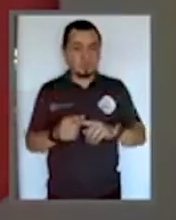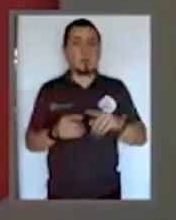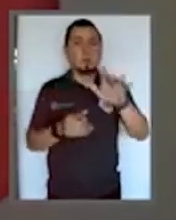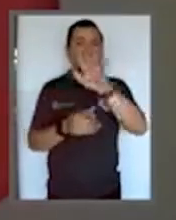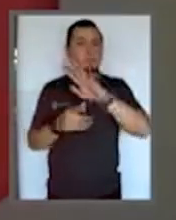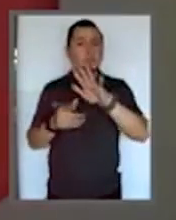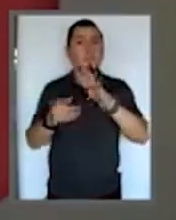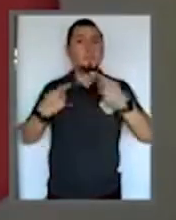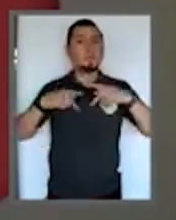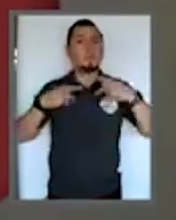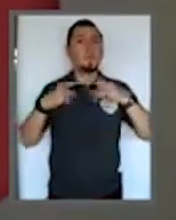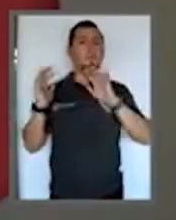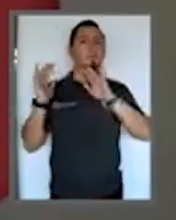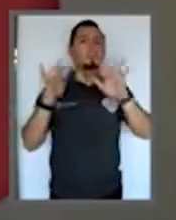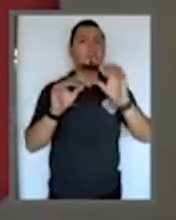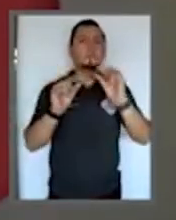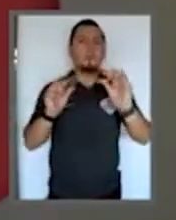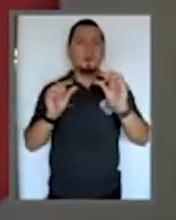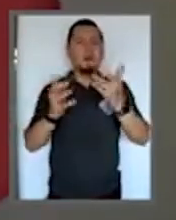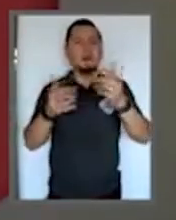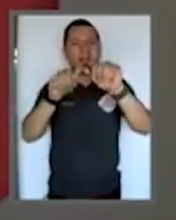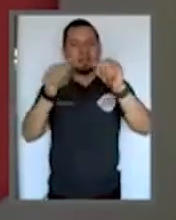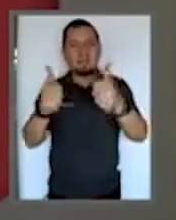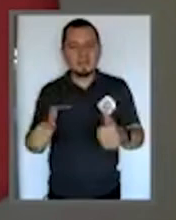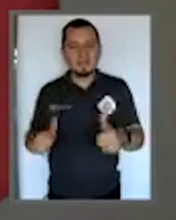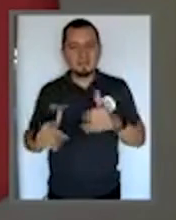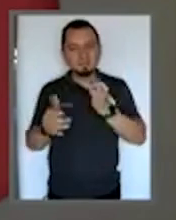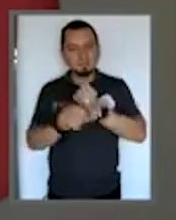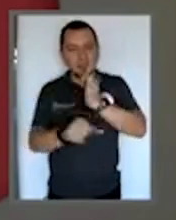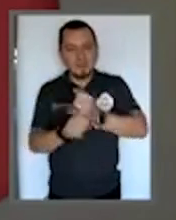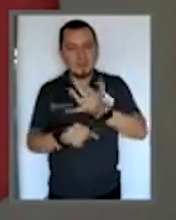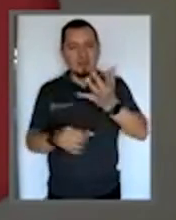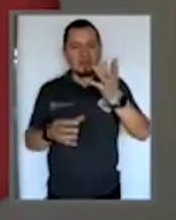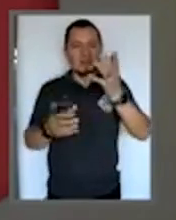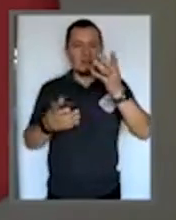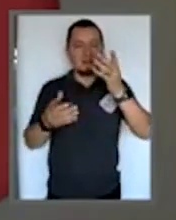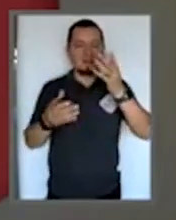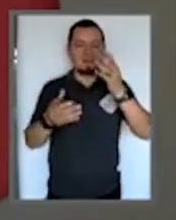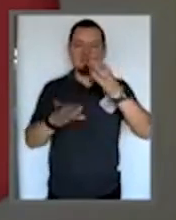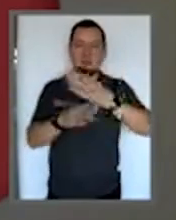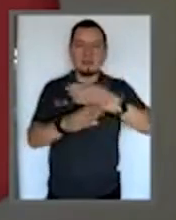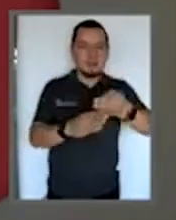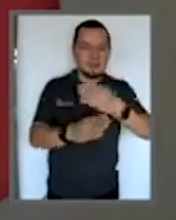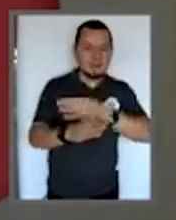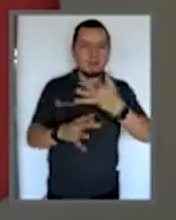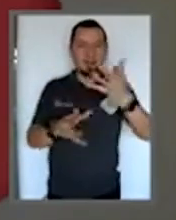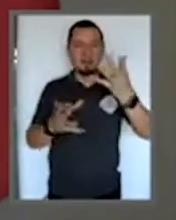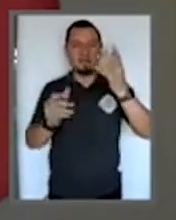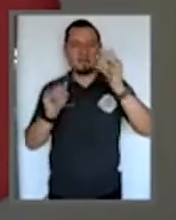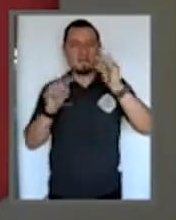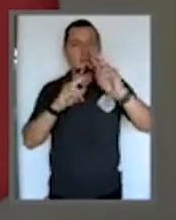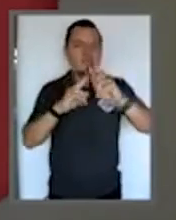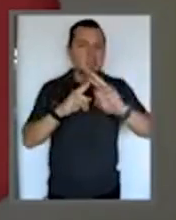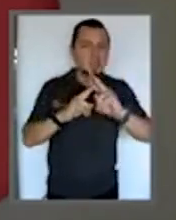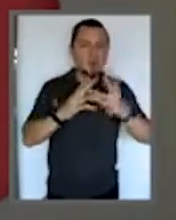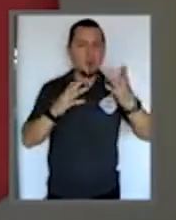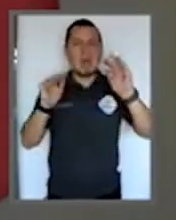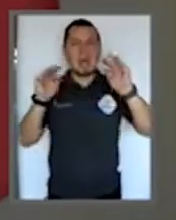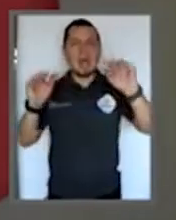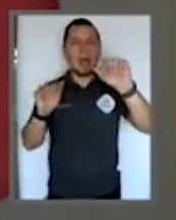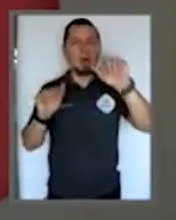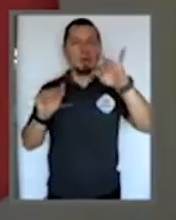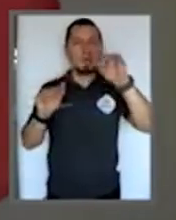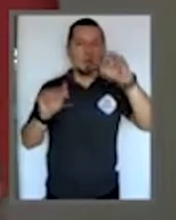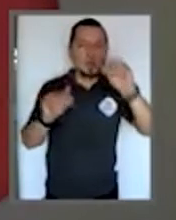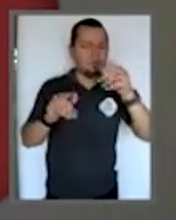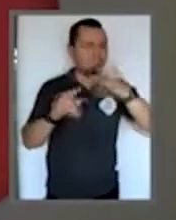concentración de personas talleres de artesanías costura carpintería herrería aluminio vidrio y computadoras